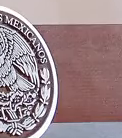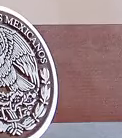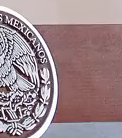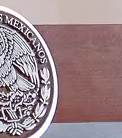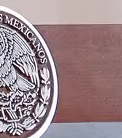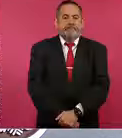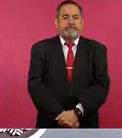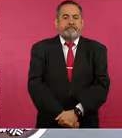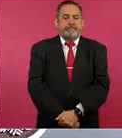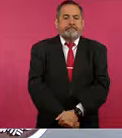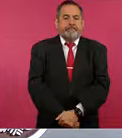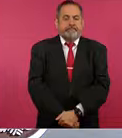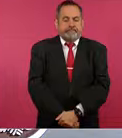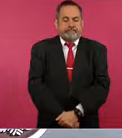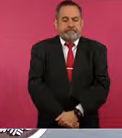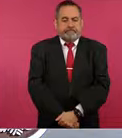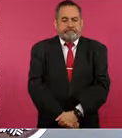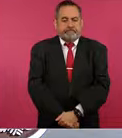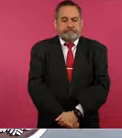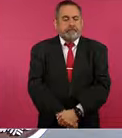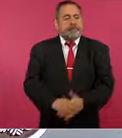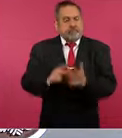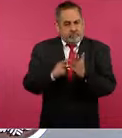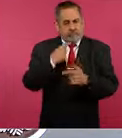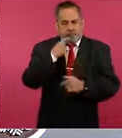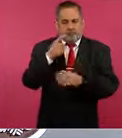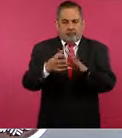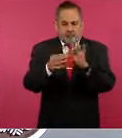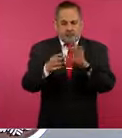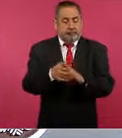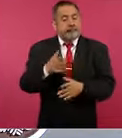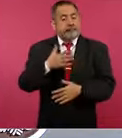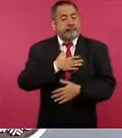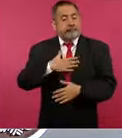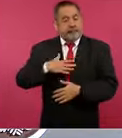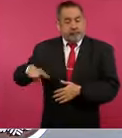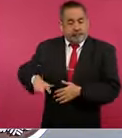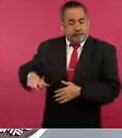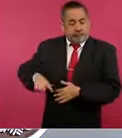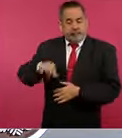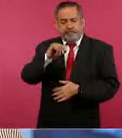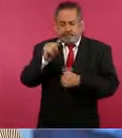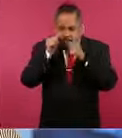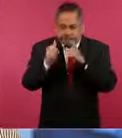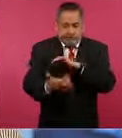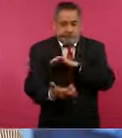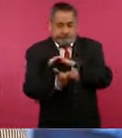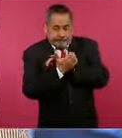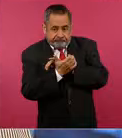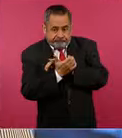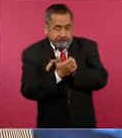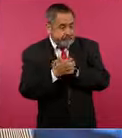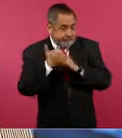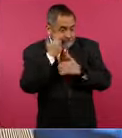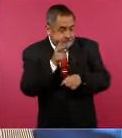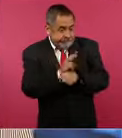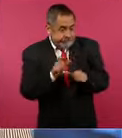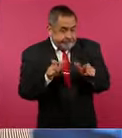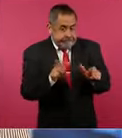que se presentan en el territorio. Reiterar que el gobierno está pendiente de todas las peticiones de